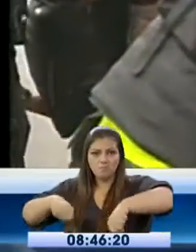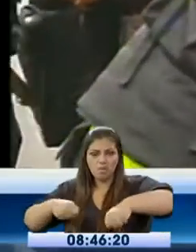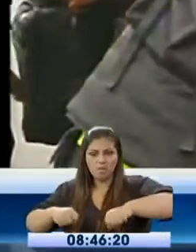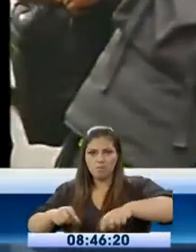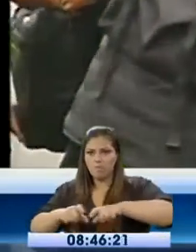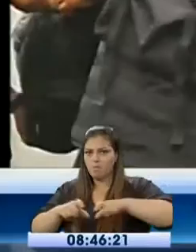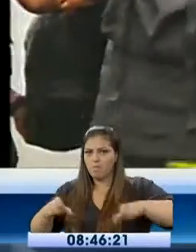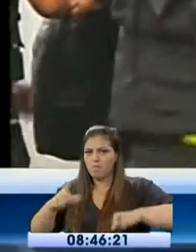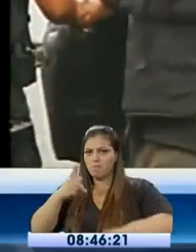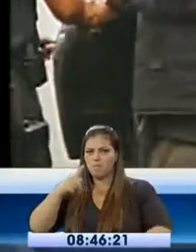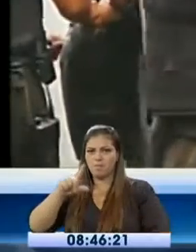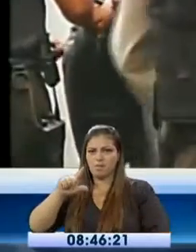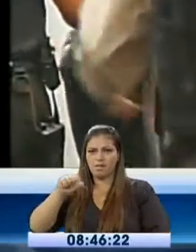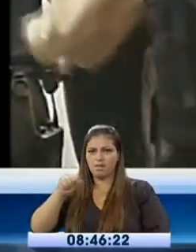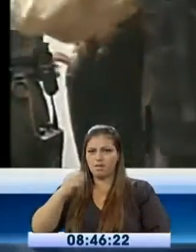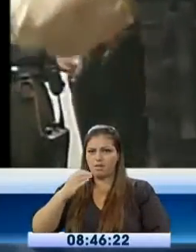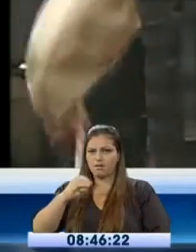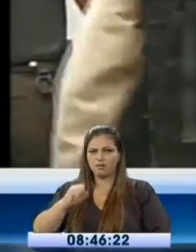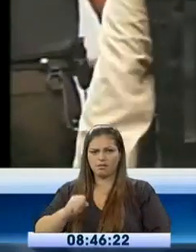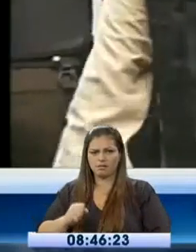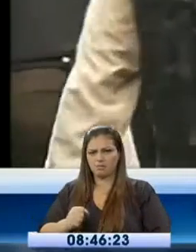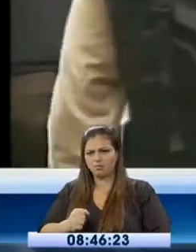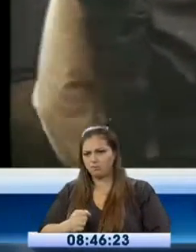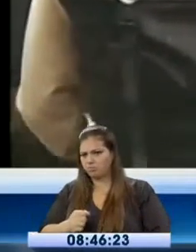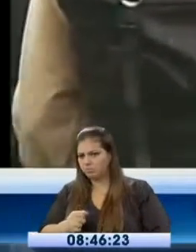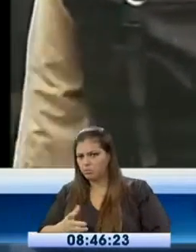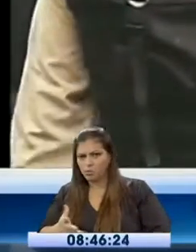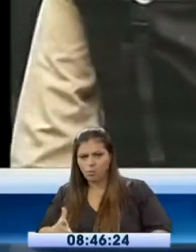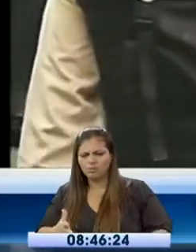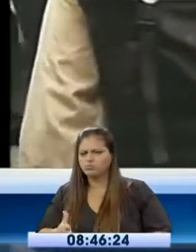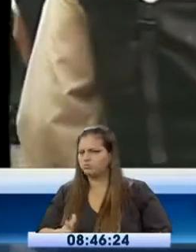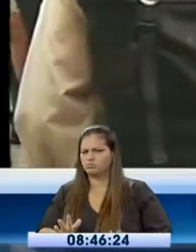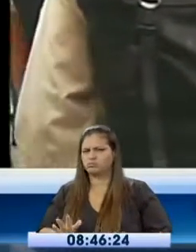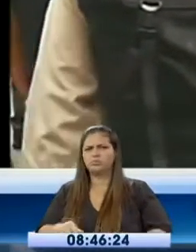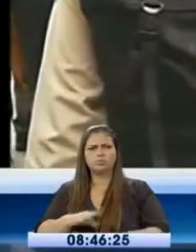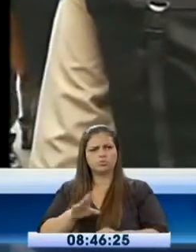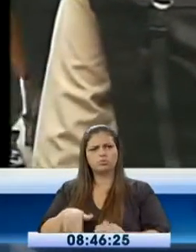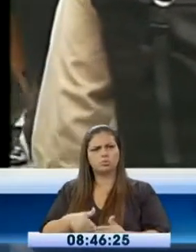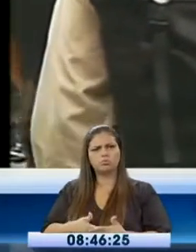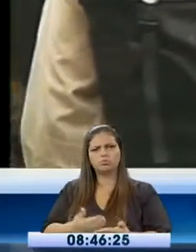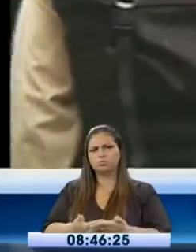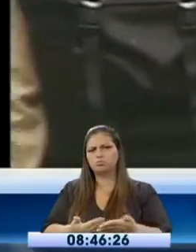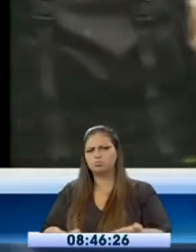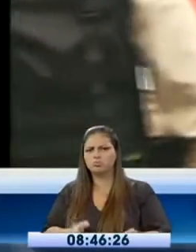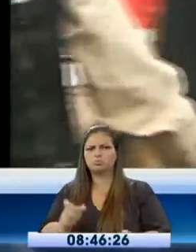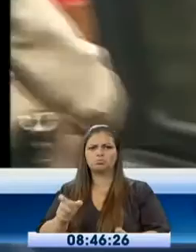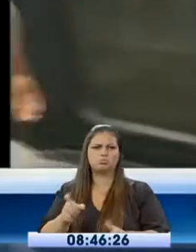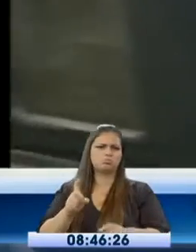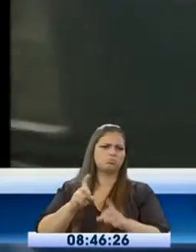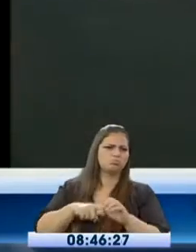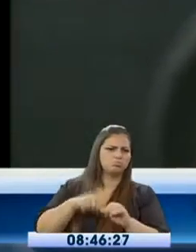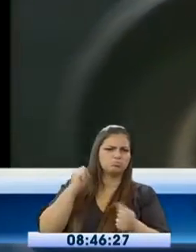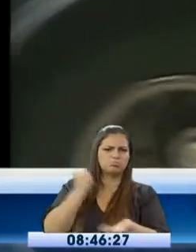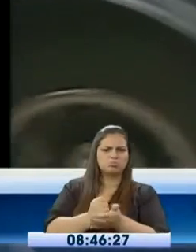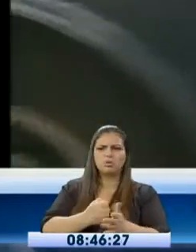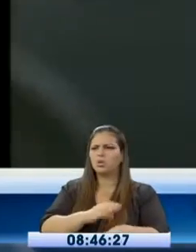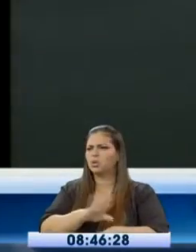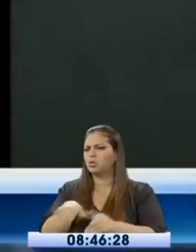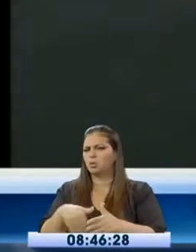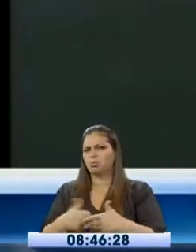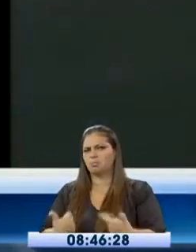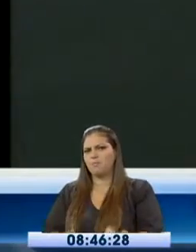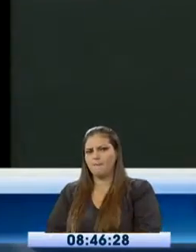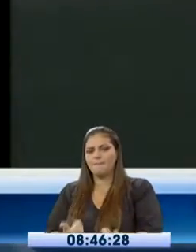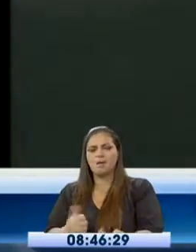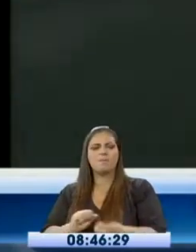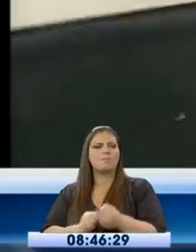ejemplo. Solamente, bueno, motos que sí cuentan con la documentación debida y que no han presentado mayor